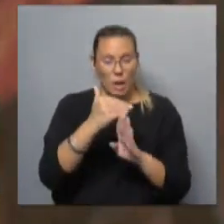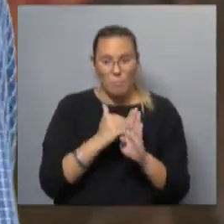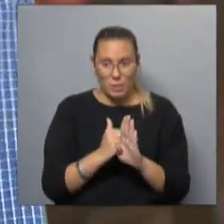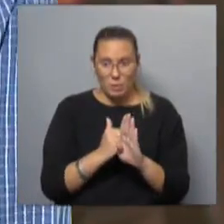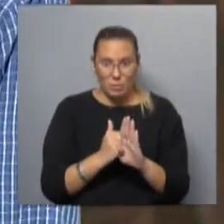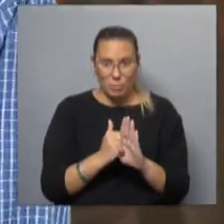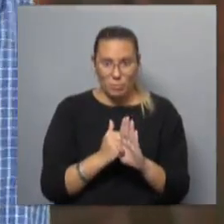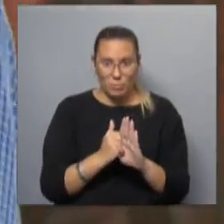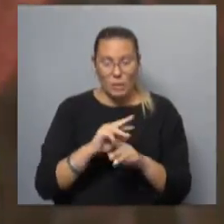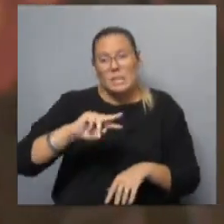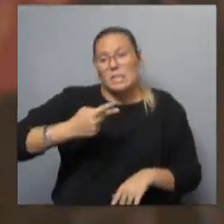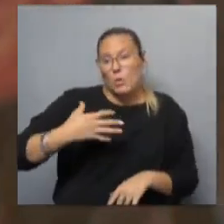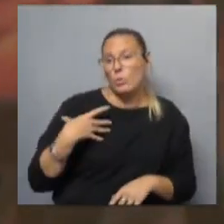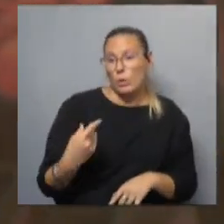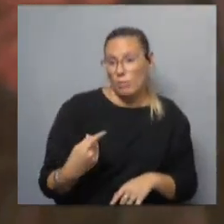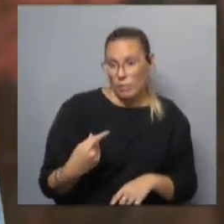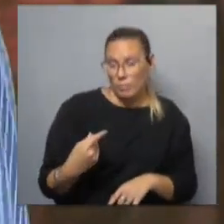Rivera metido como segundo jefe.